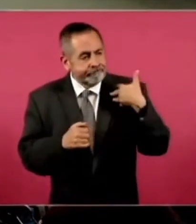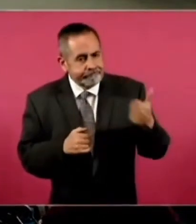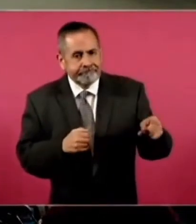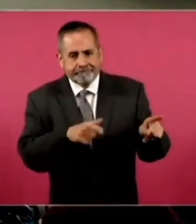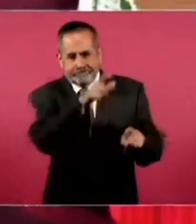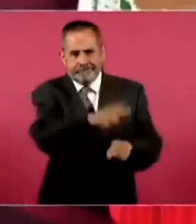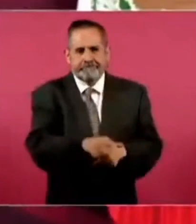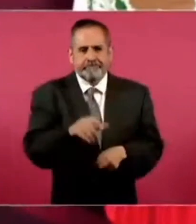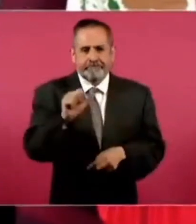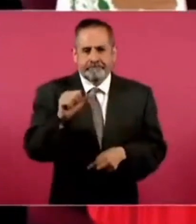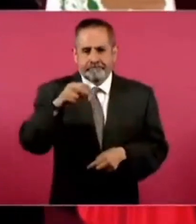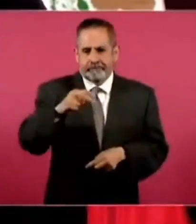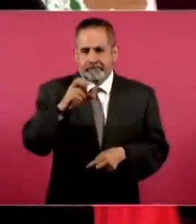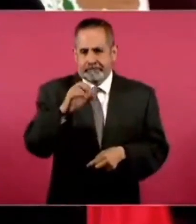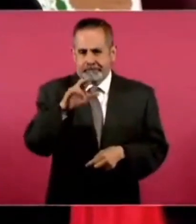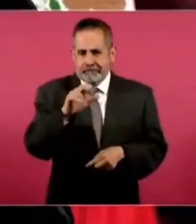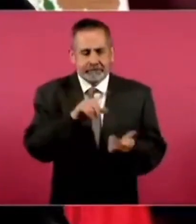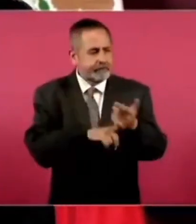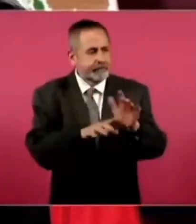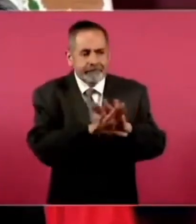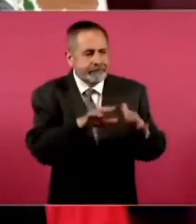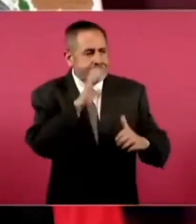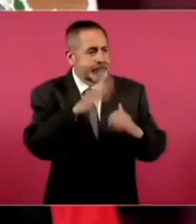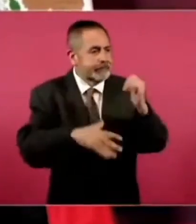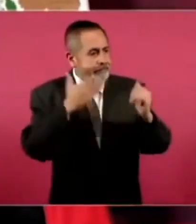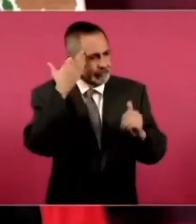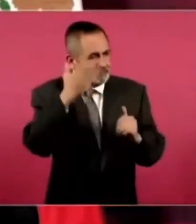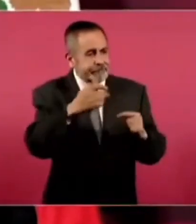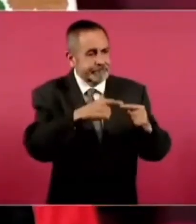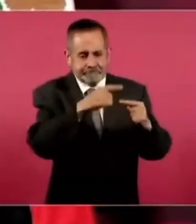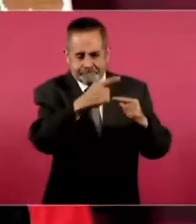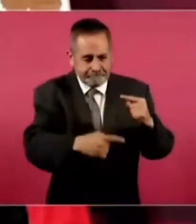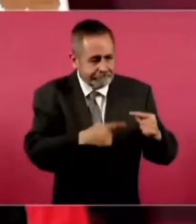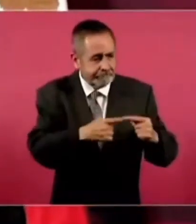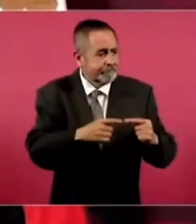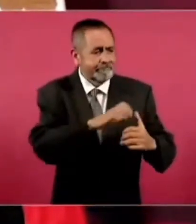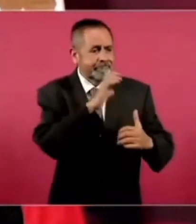ya se terminó su ciclo.